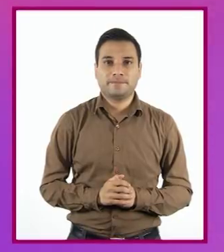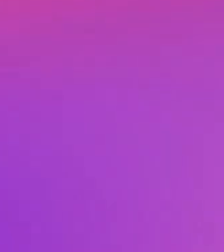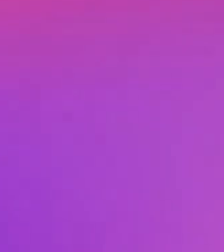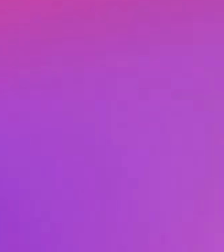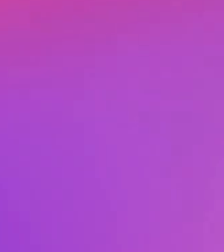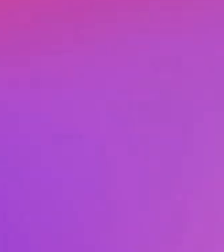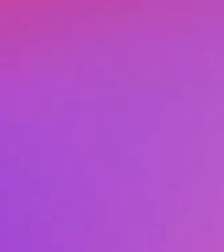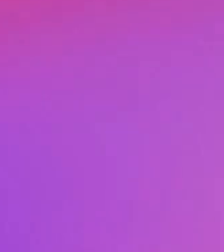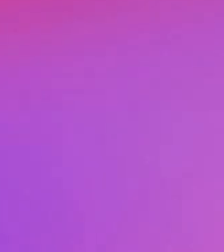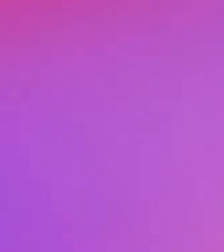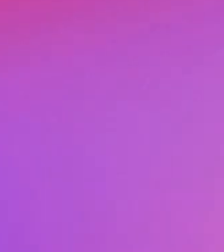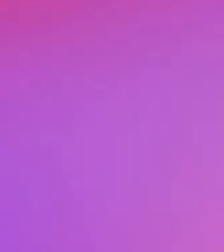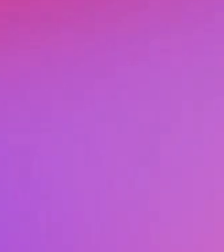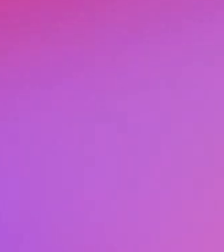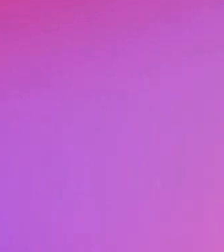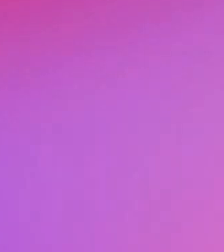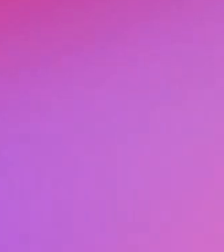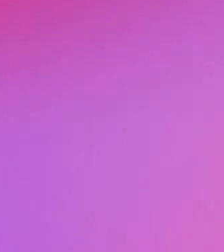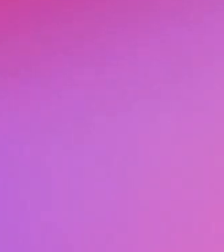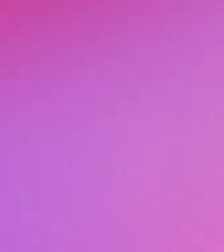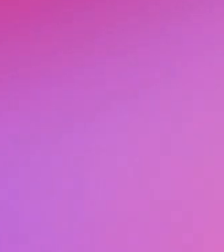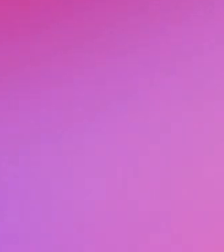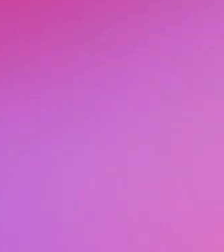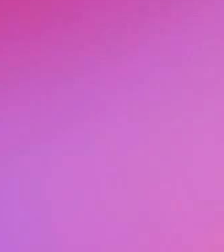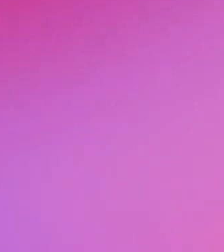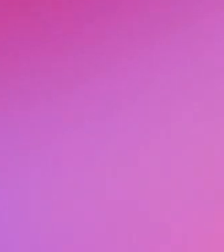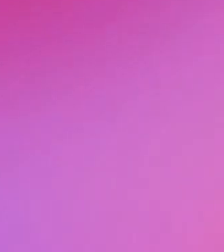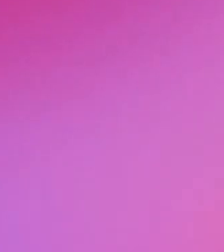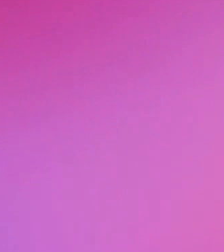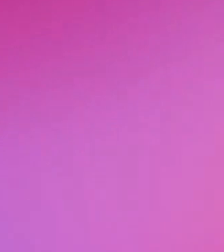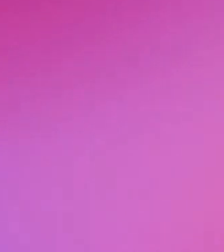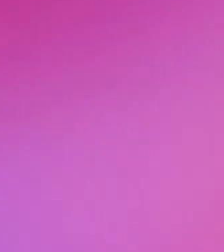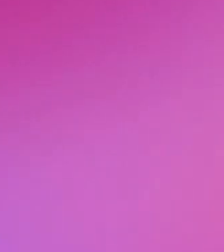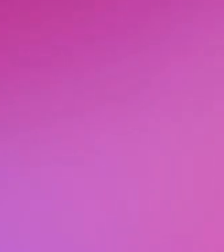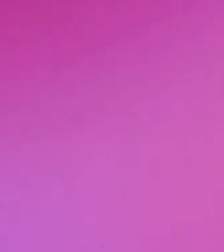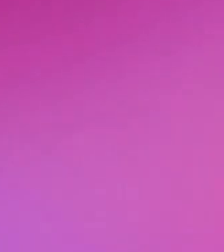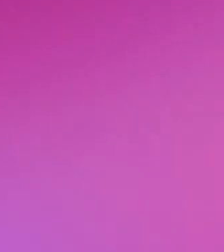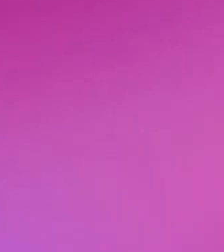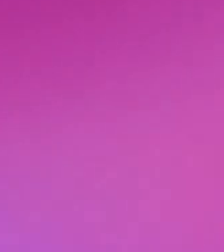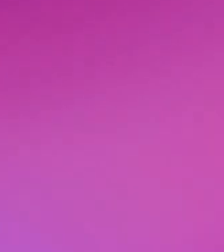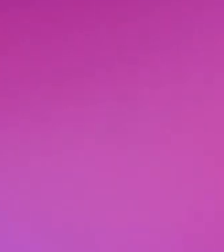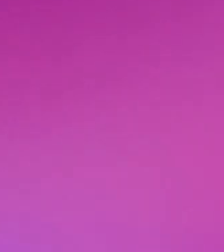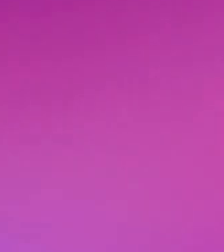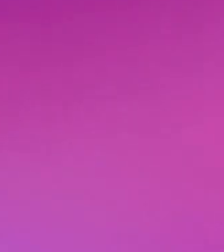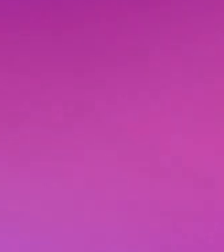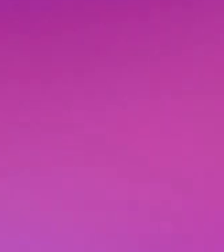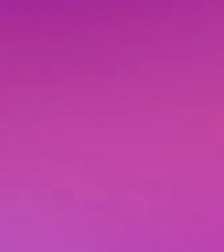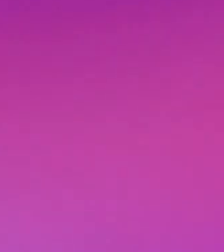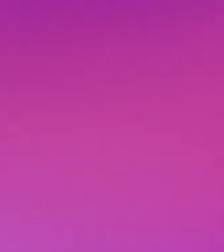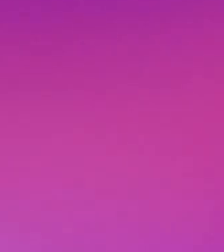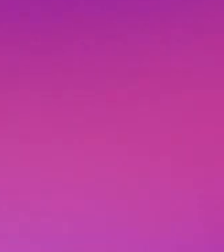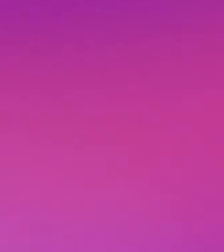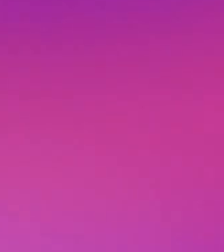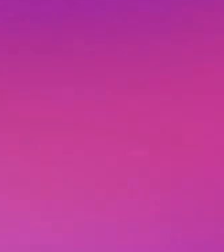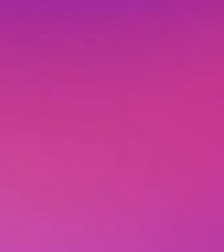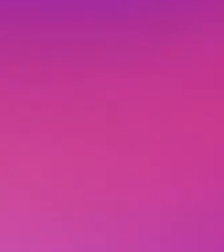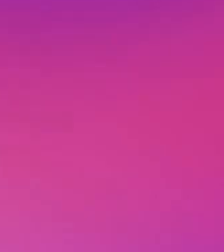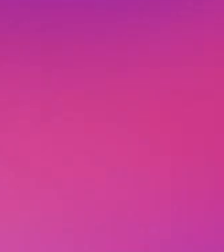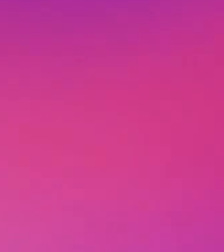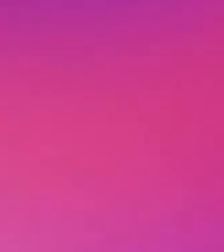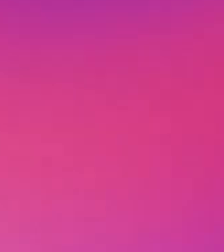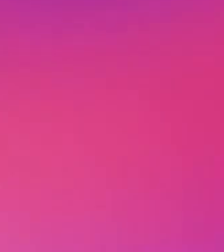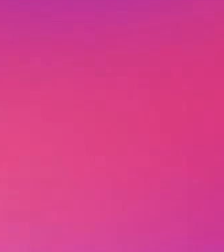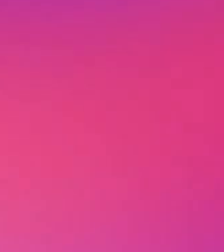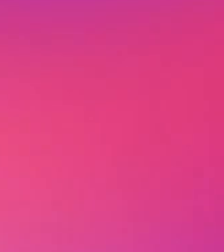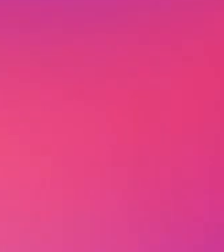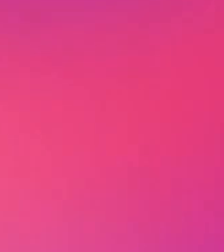Si tienes dudas o necesitas ayuda, llama al Centro de Apoyo Pedagógico a Distancia. El número de teléfono para secundaria